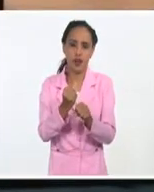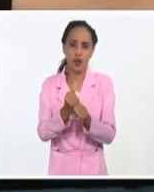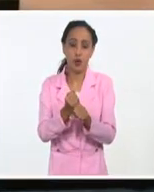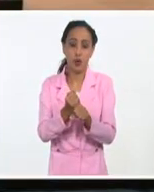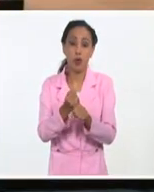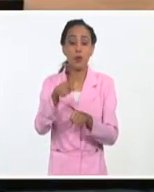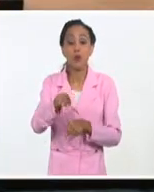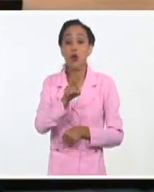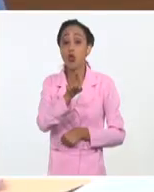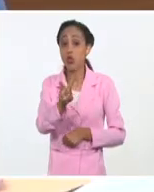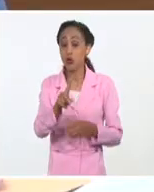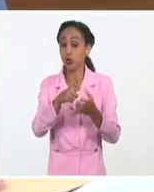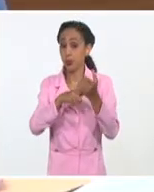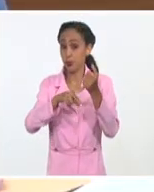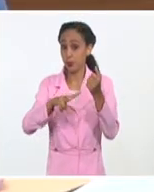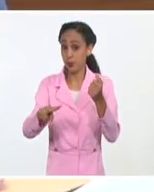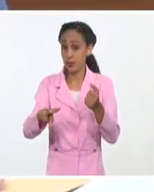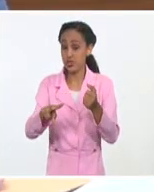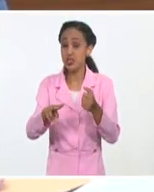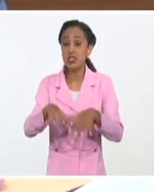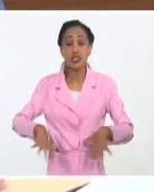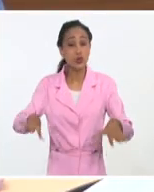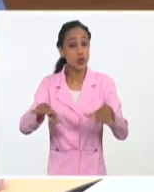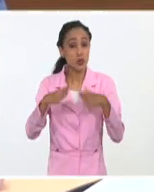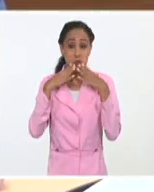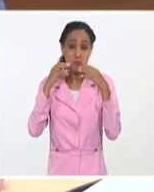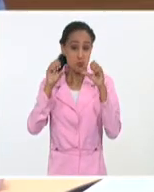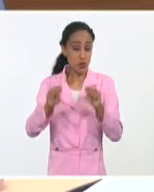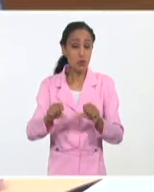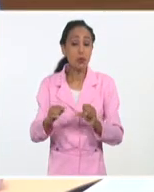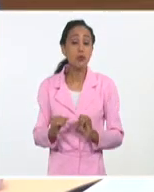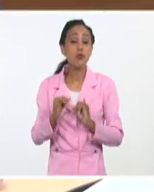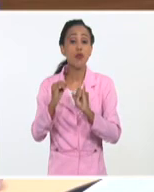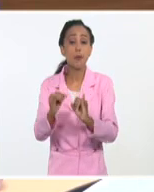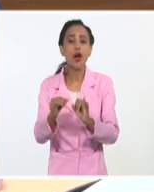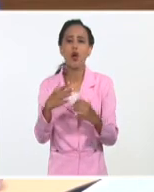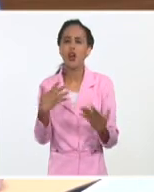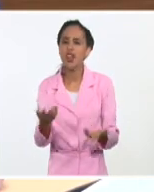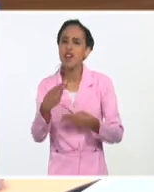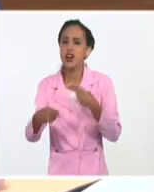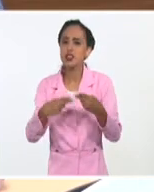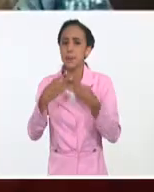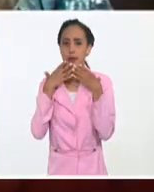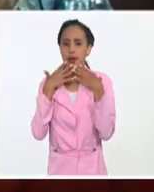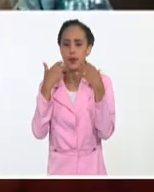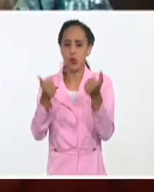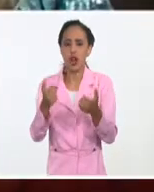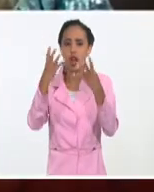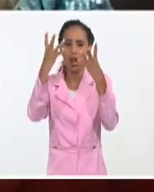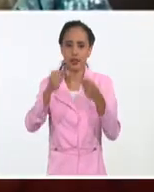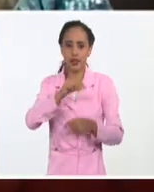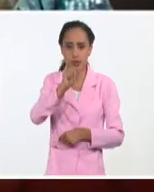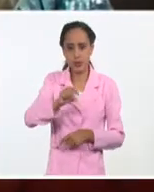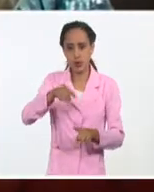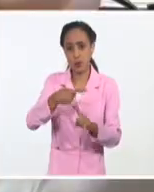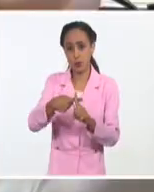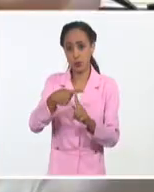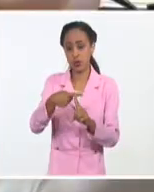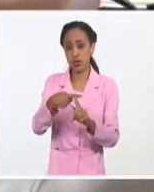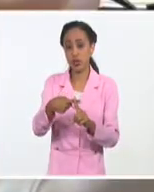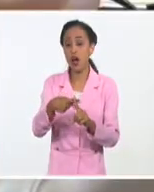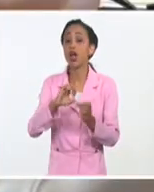provincias con la situación epidemiológica más compleja informaron sobre su accionar para mejorar los indicadores sanitarios y retomar el control de